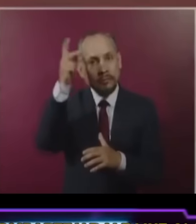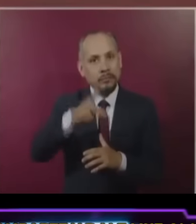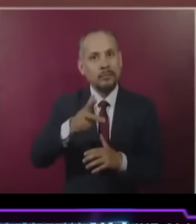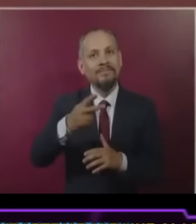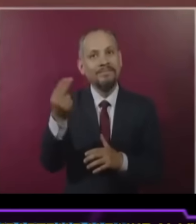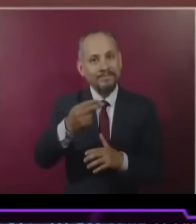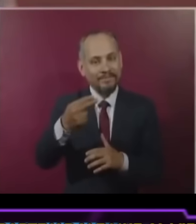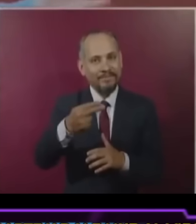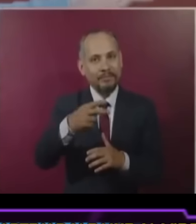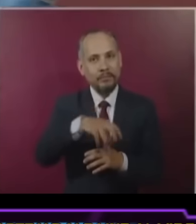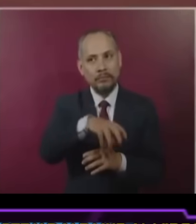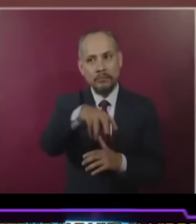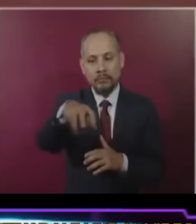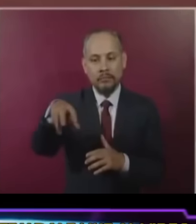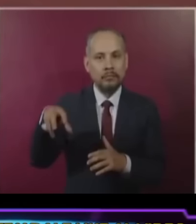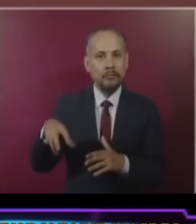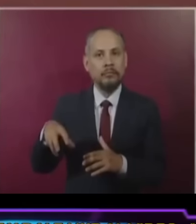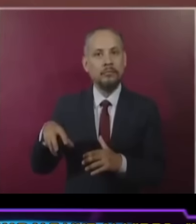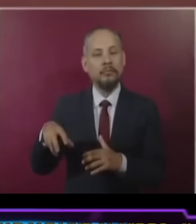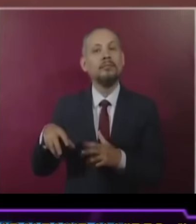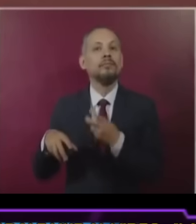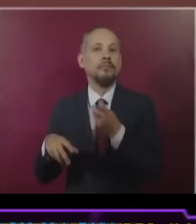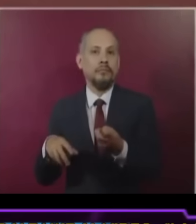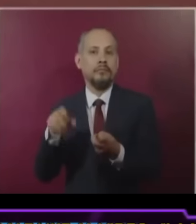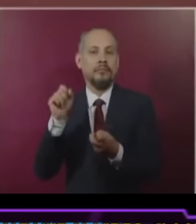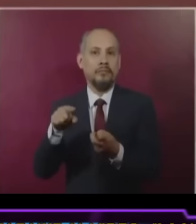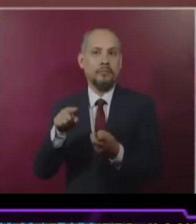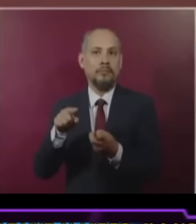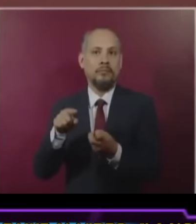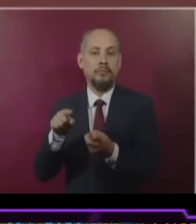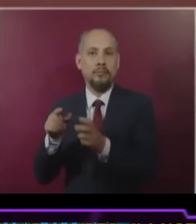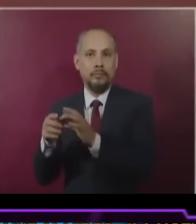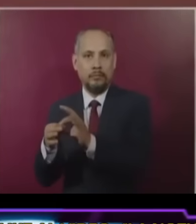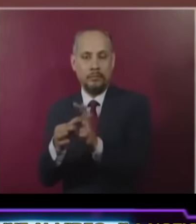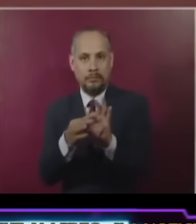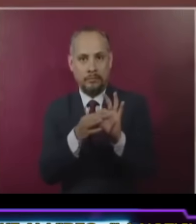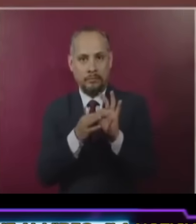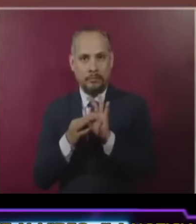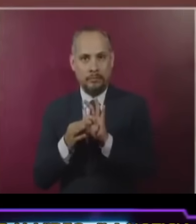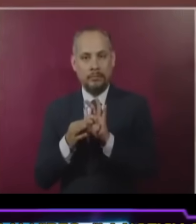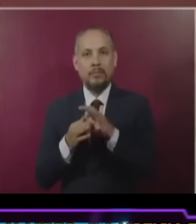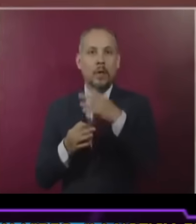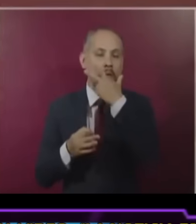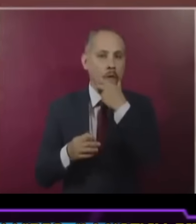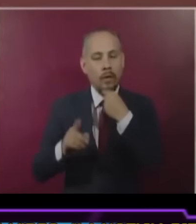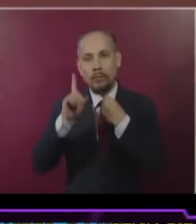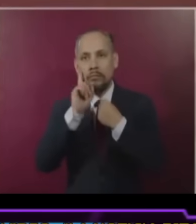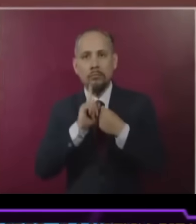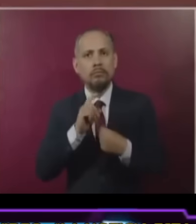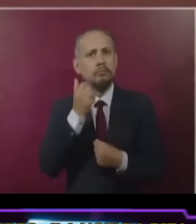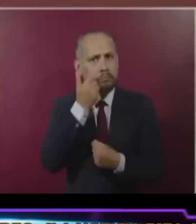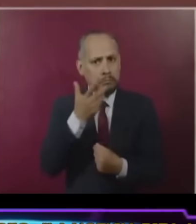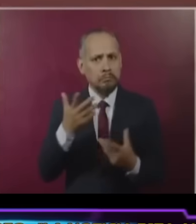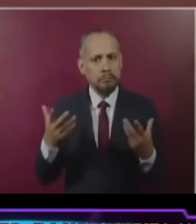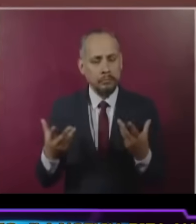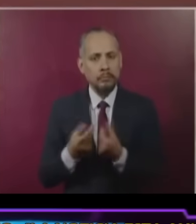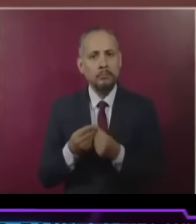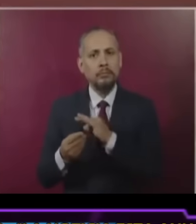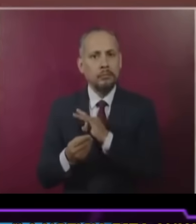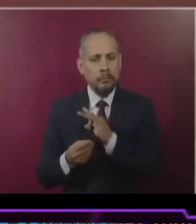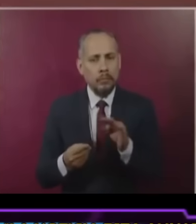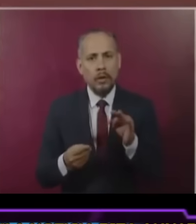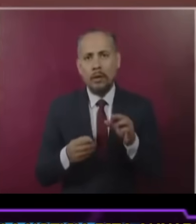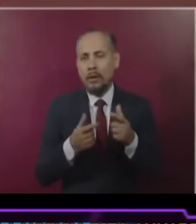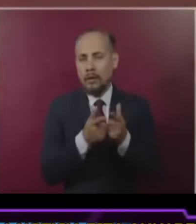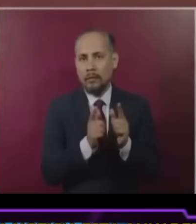comités que van a estar conformados de mujeres y hombres que quieren participar en nuestro movimiento nos van a